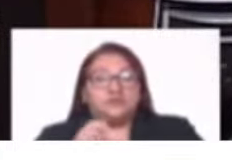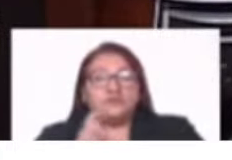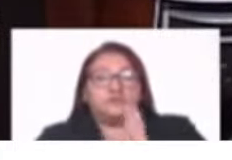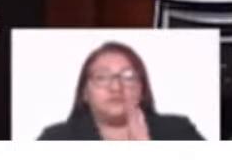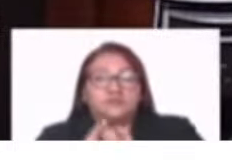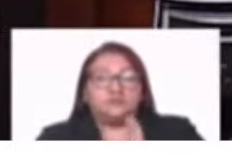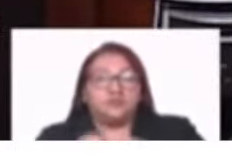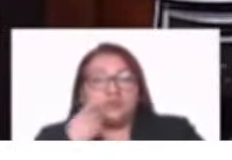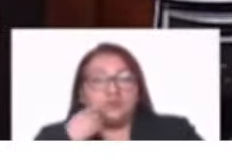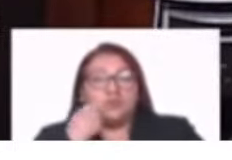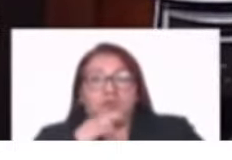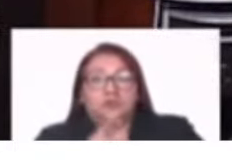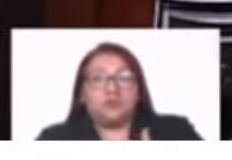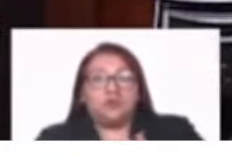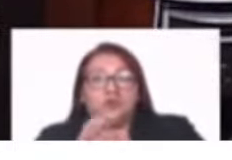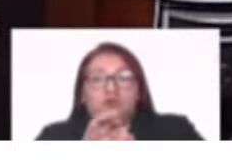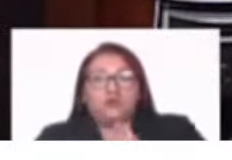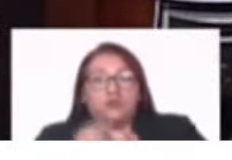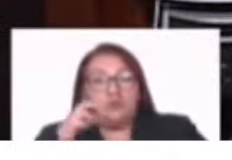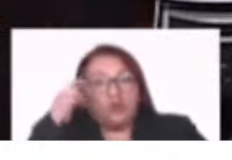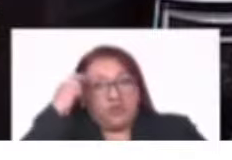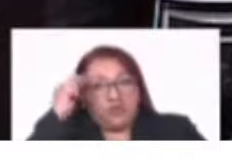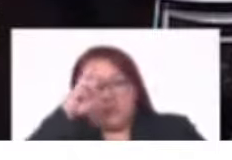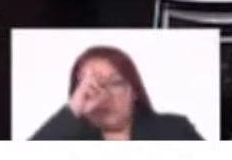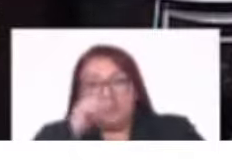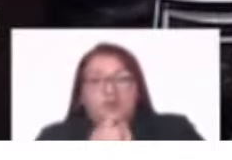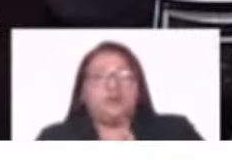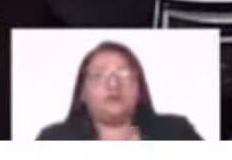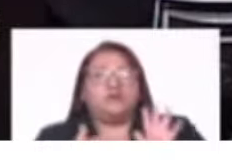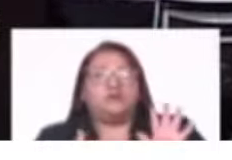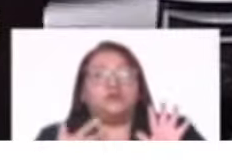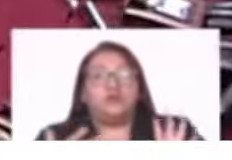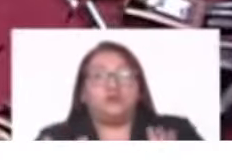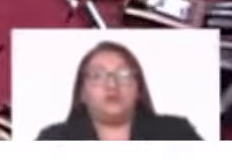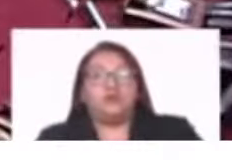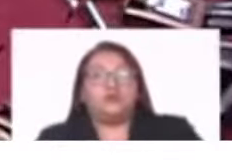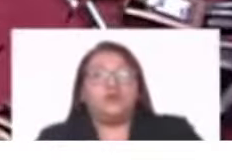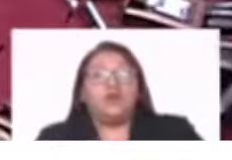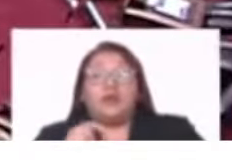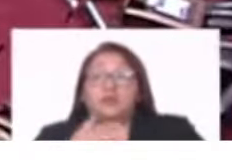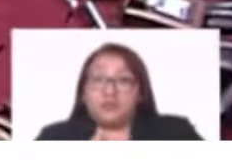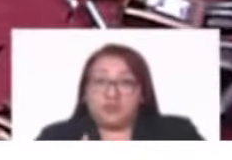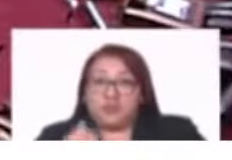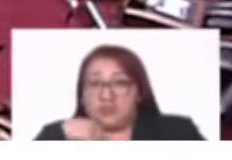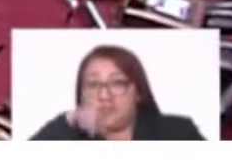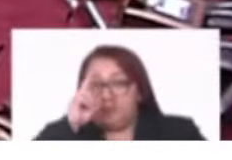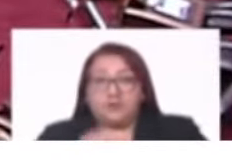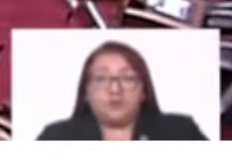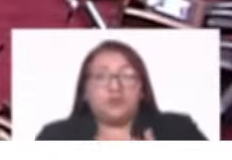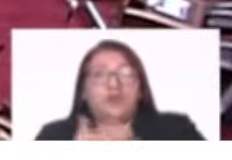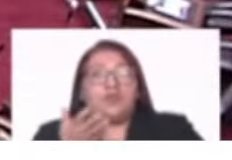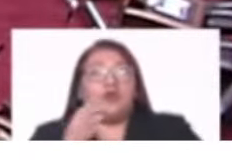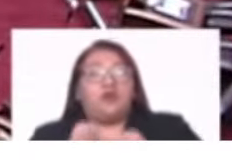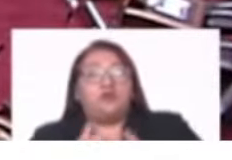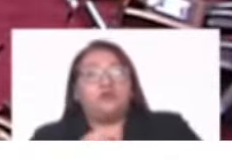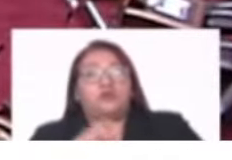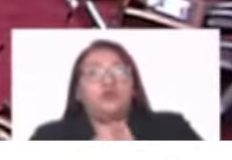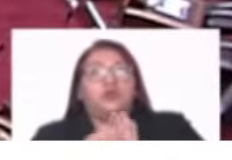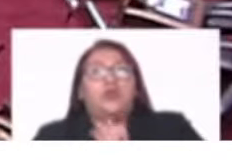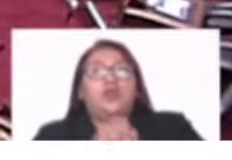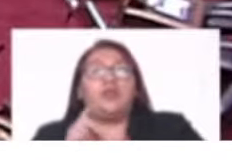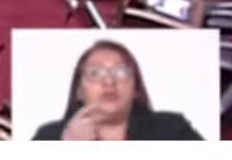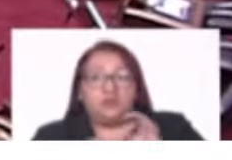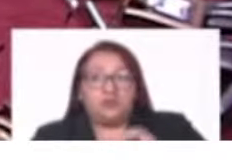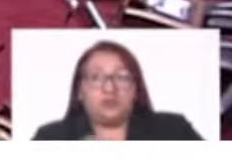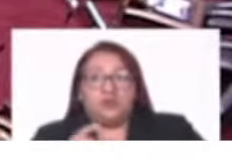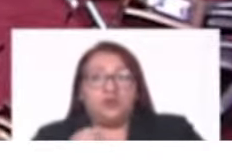lectura. Constitución Política del Perú, artículo 78. El presidente de la República envía al Congreso el proyecto de ley de